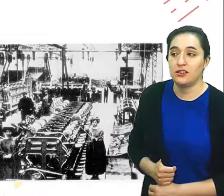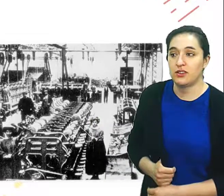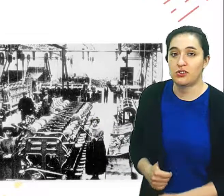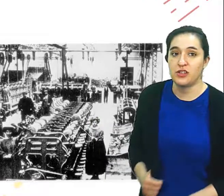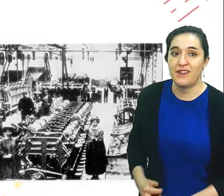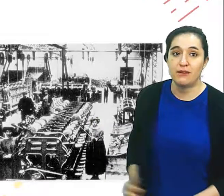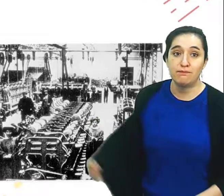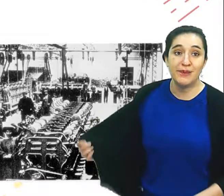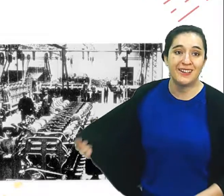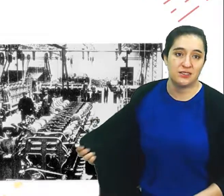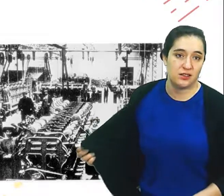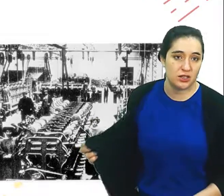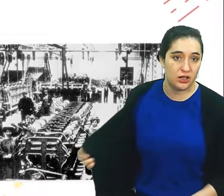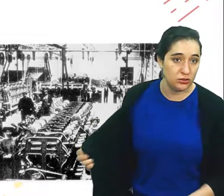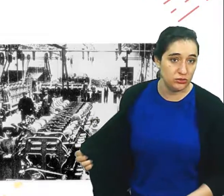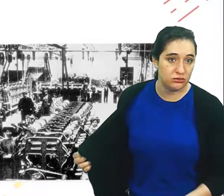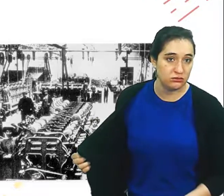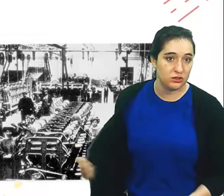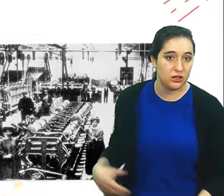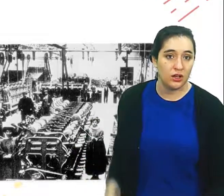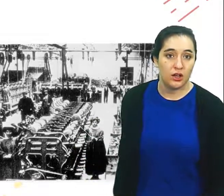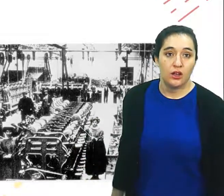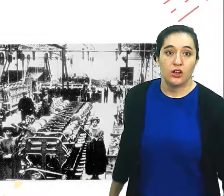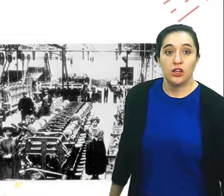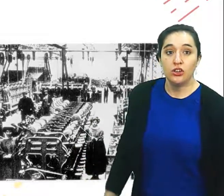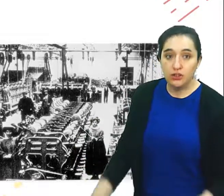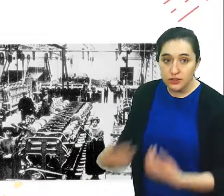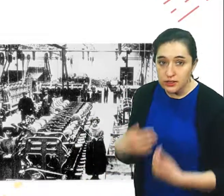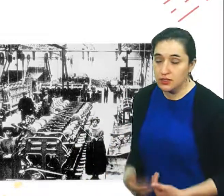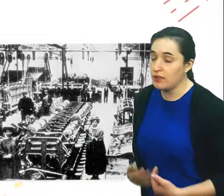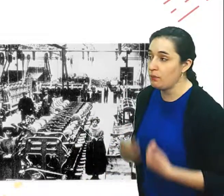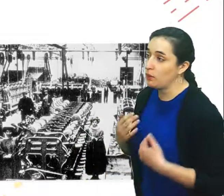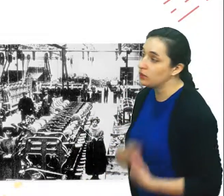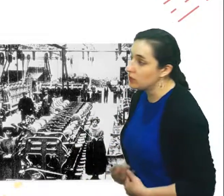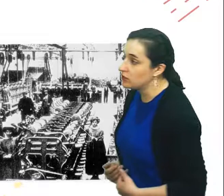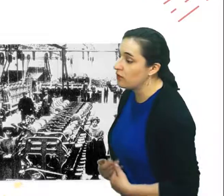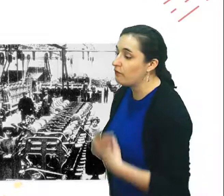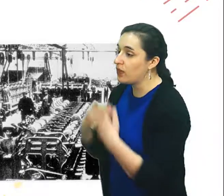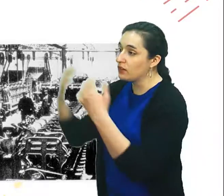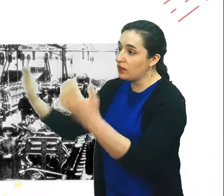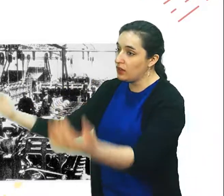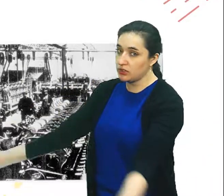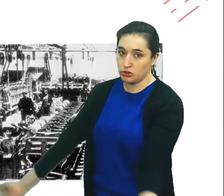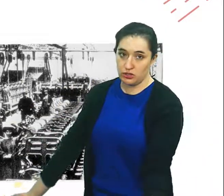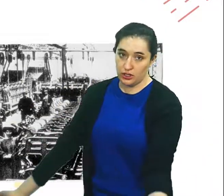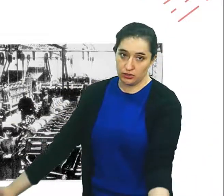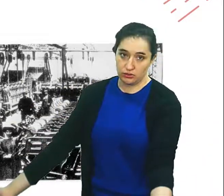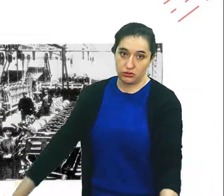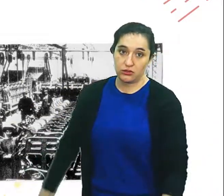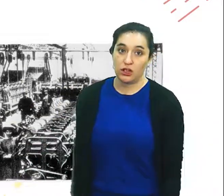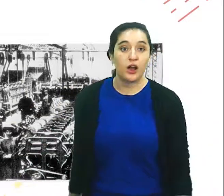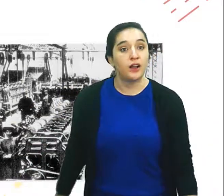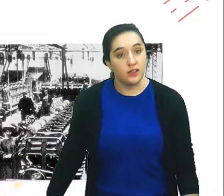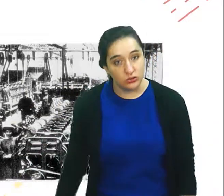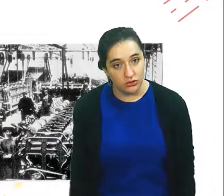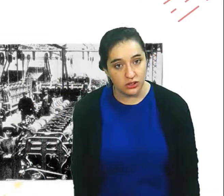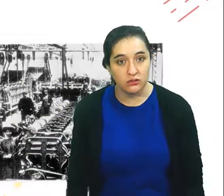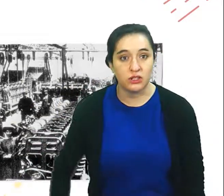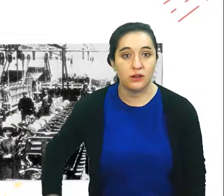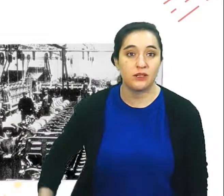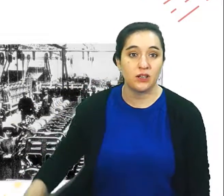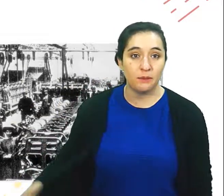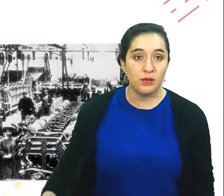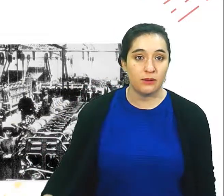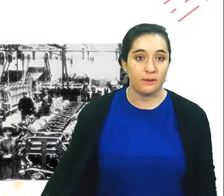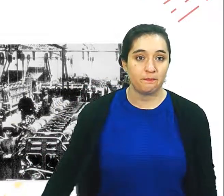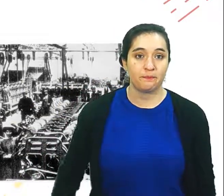se desarrollaban miles de chalecos. Y yo necesitaba, por lo tanto, vender esos chalecos y a su vez